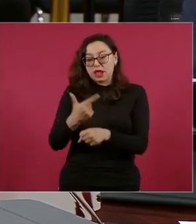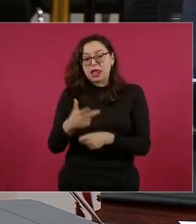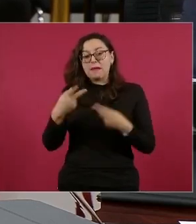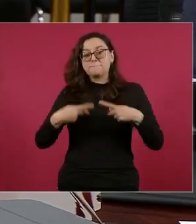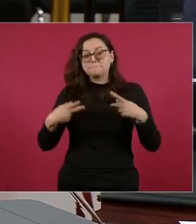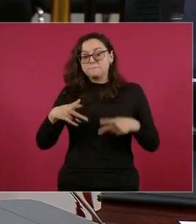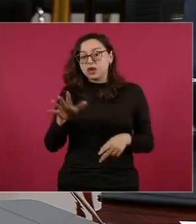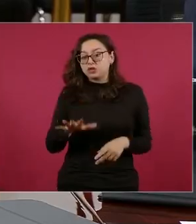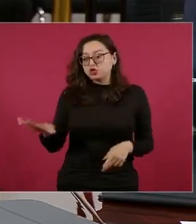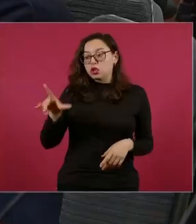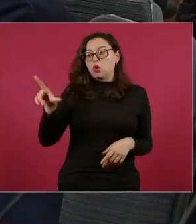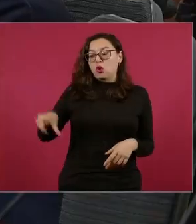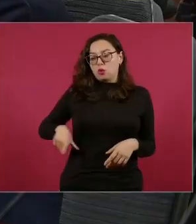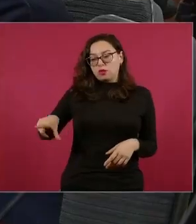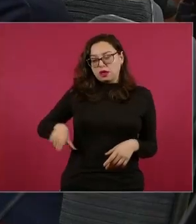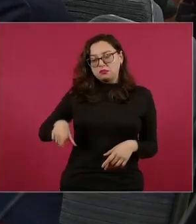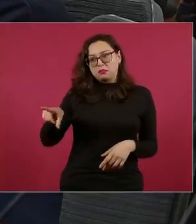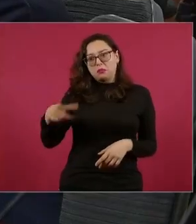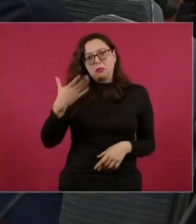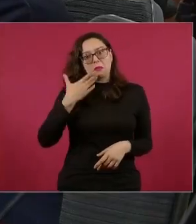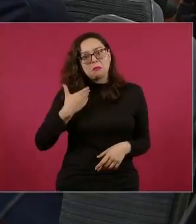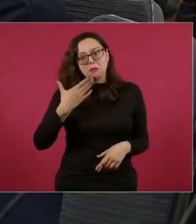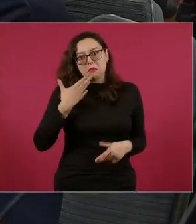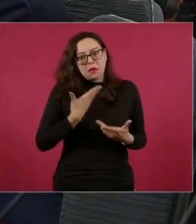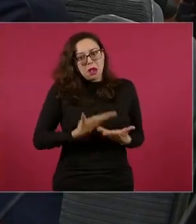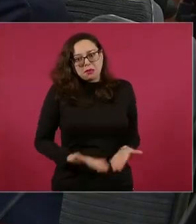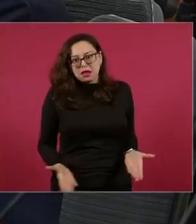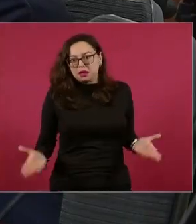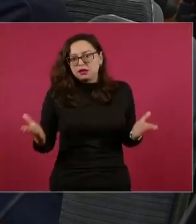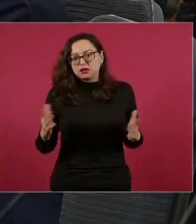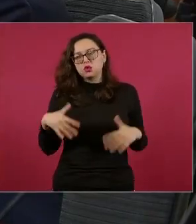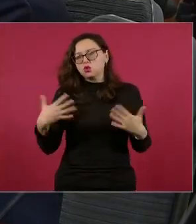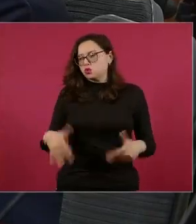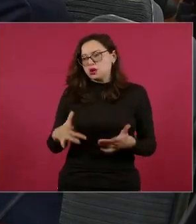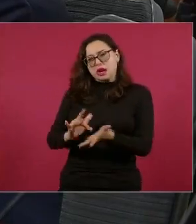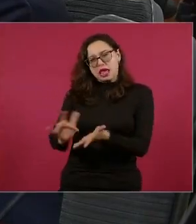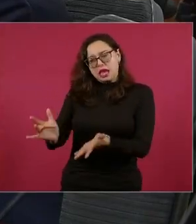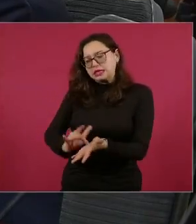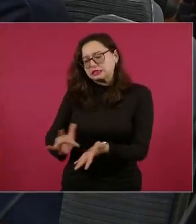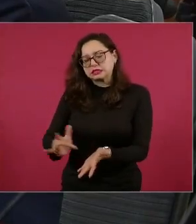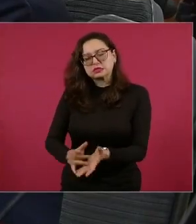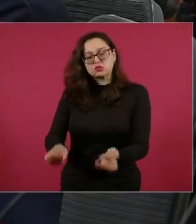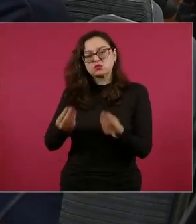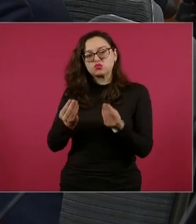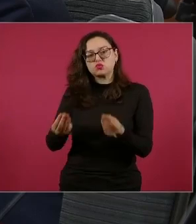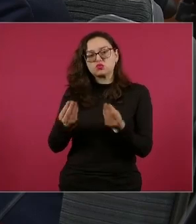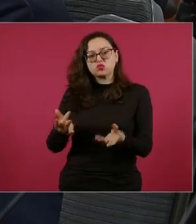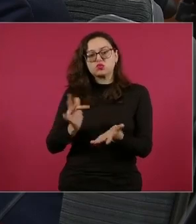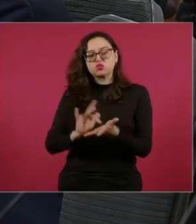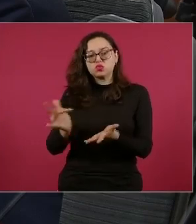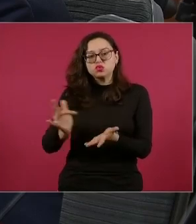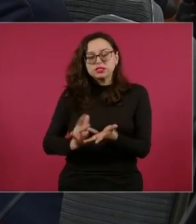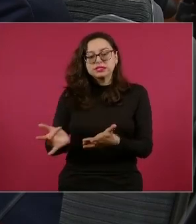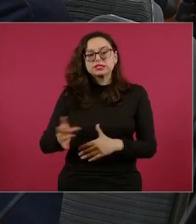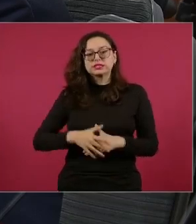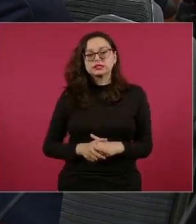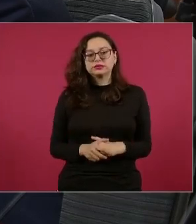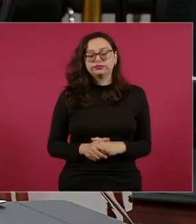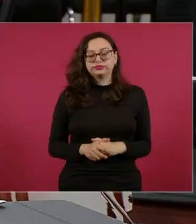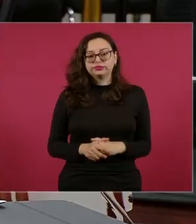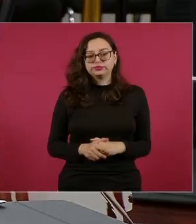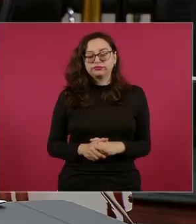nos han recibido con, pues la verdad, con muy, muy bien a todos los que han cruzado. Y